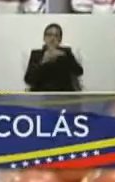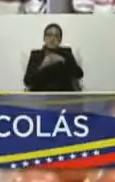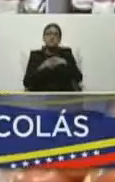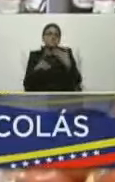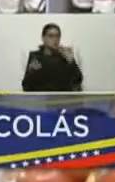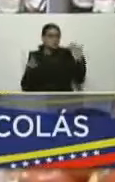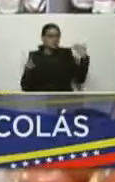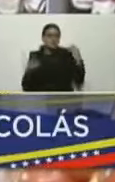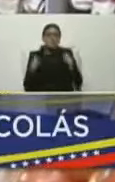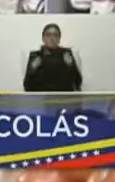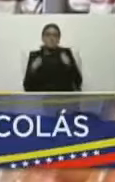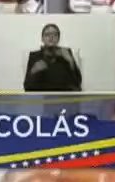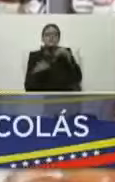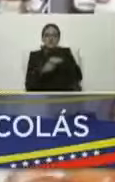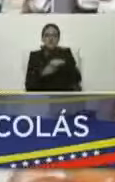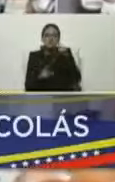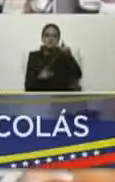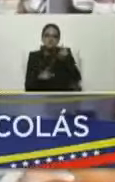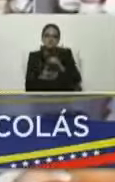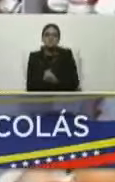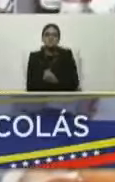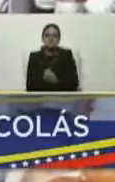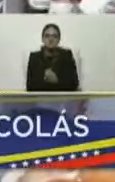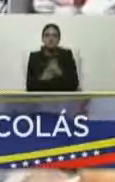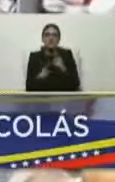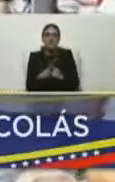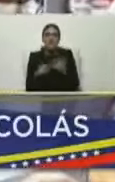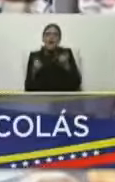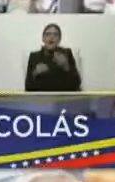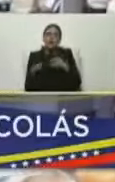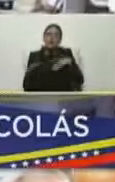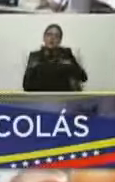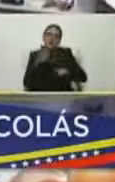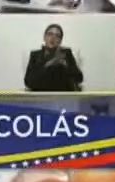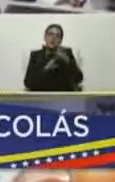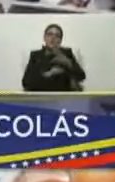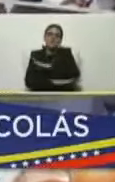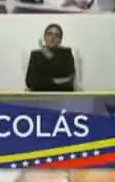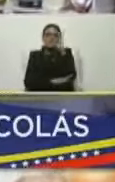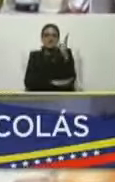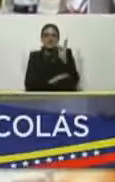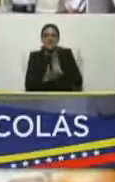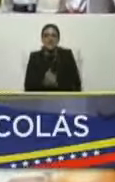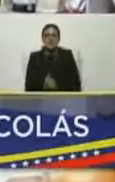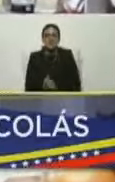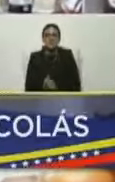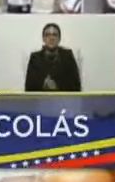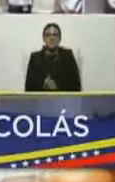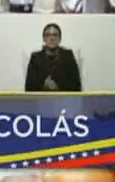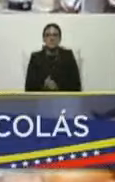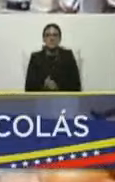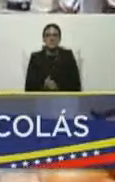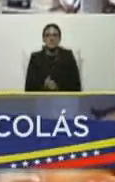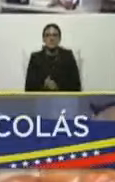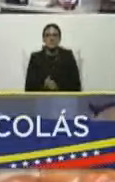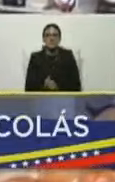hasta su último día aquí en la tierra. Ahora está, nos acompaña desde el cielo, la señora Cilia. Y